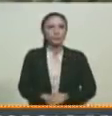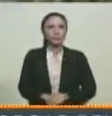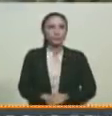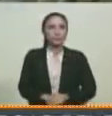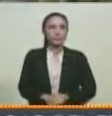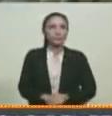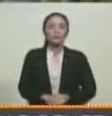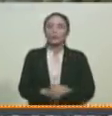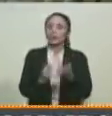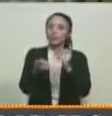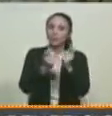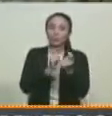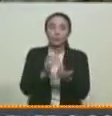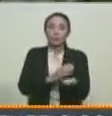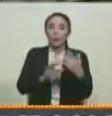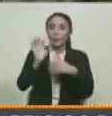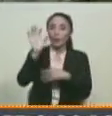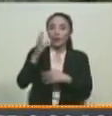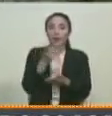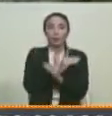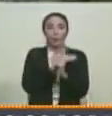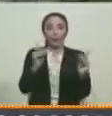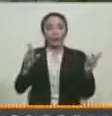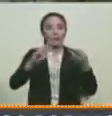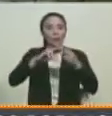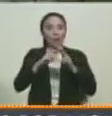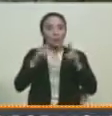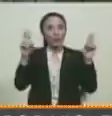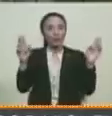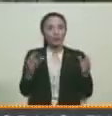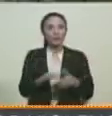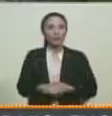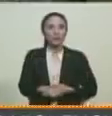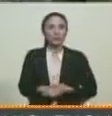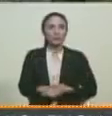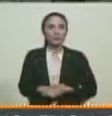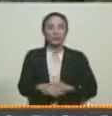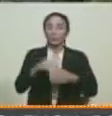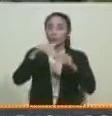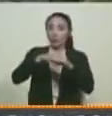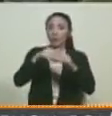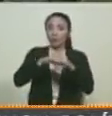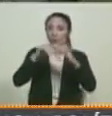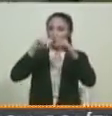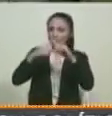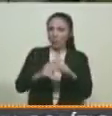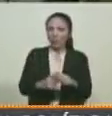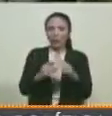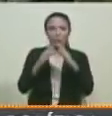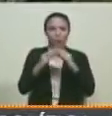conversando sobre el país, sobre la paz, sobre la democracia, sobre las elecciones.